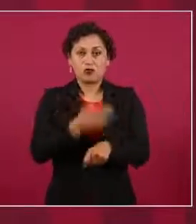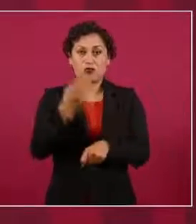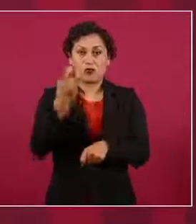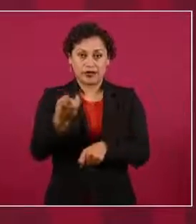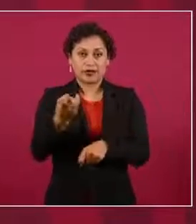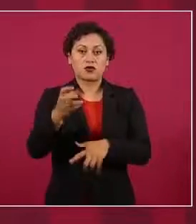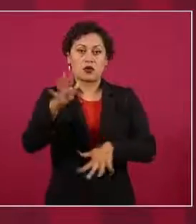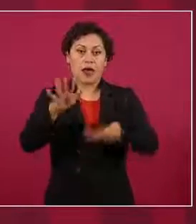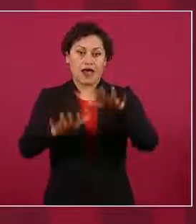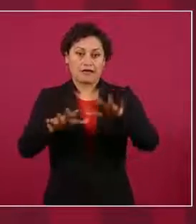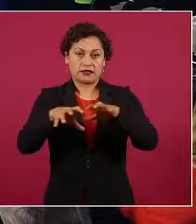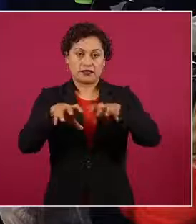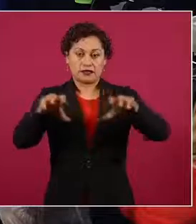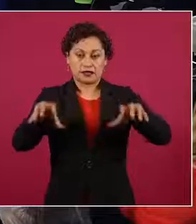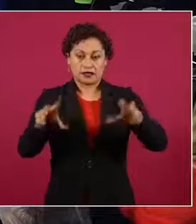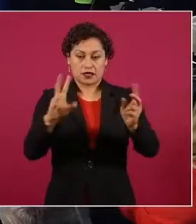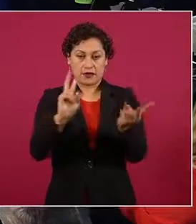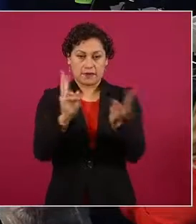la ley establece